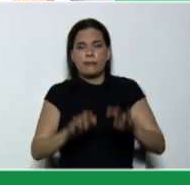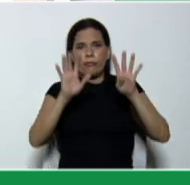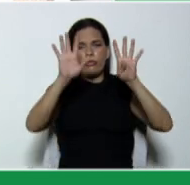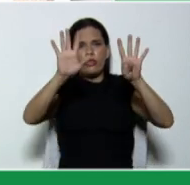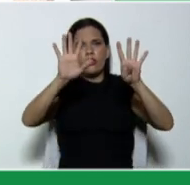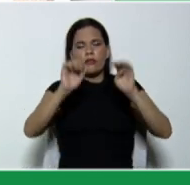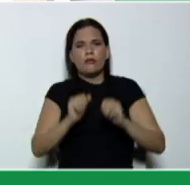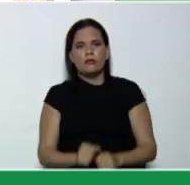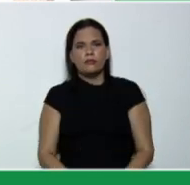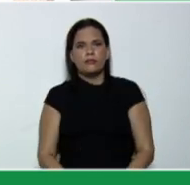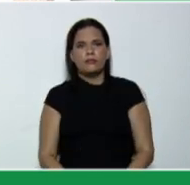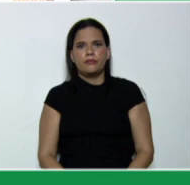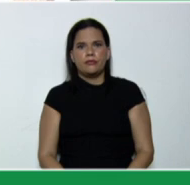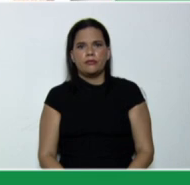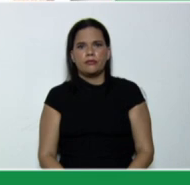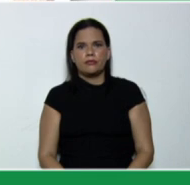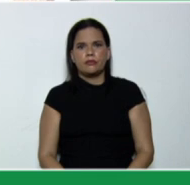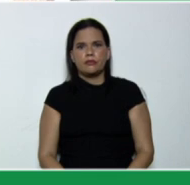9,